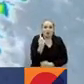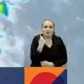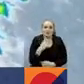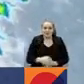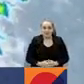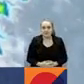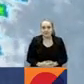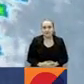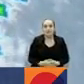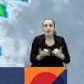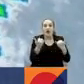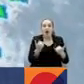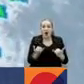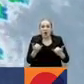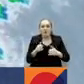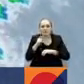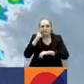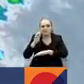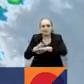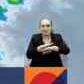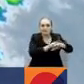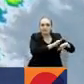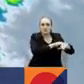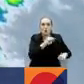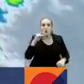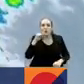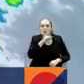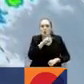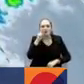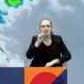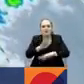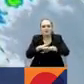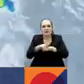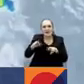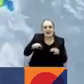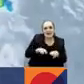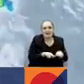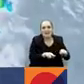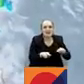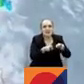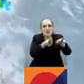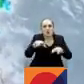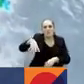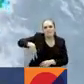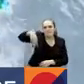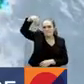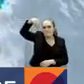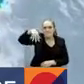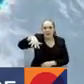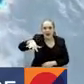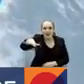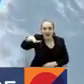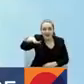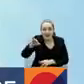Actualmente se encuentran en alerta roja por niveles altos las cuencas bajas de los ríos Magdalena, Cauca